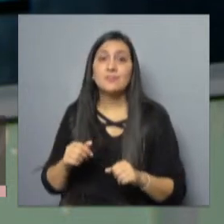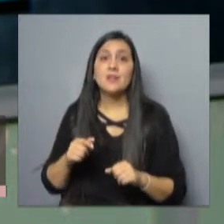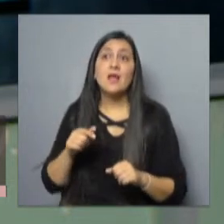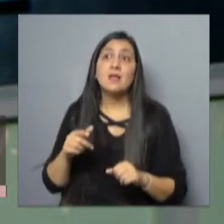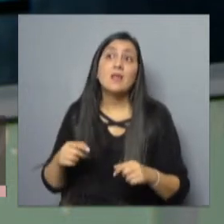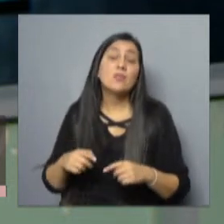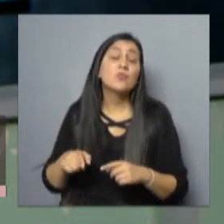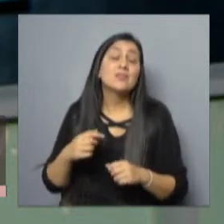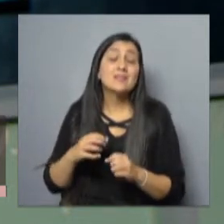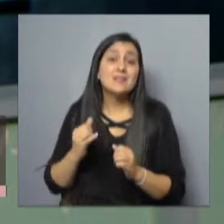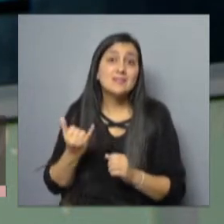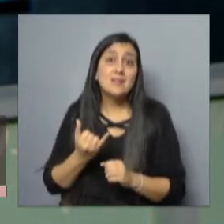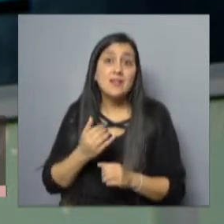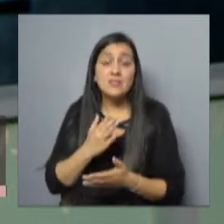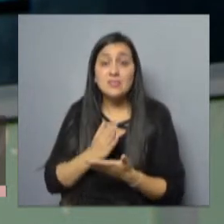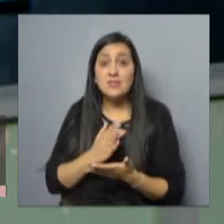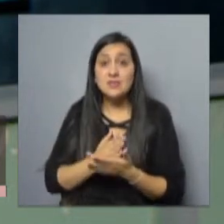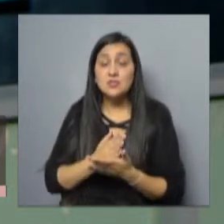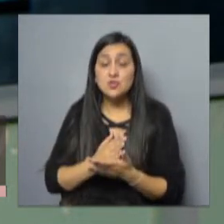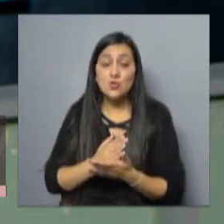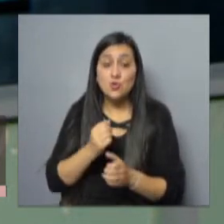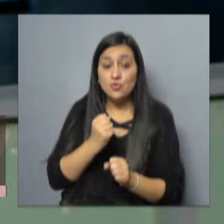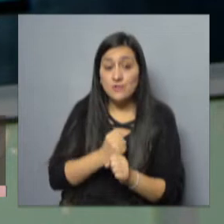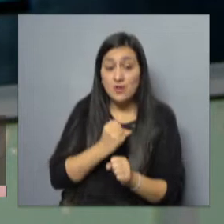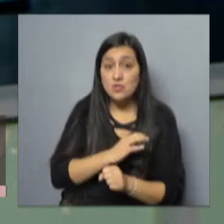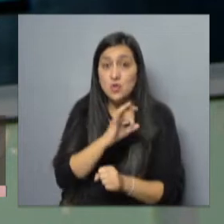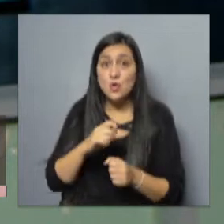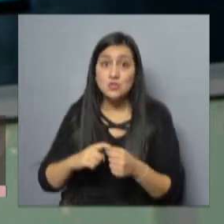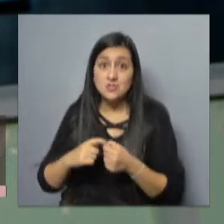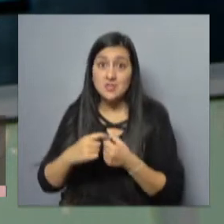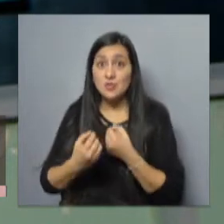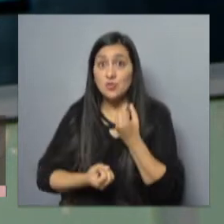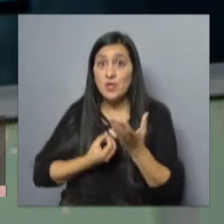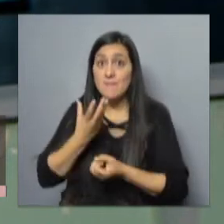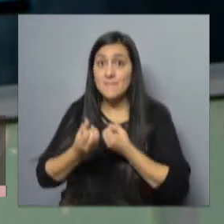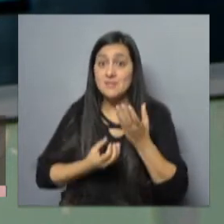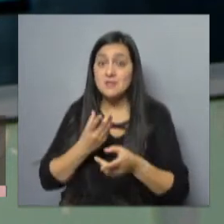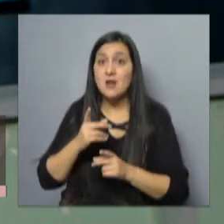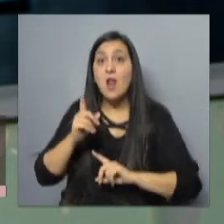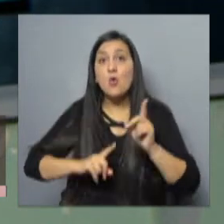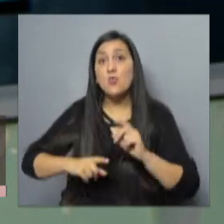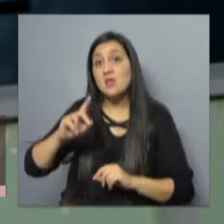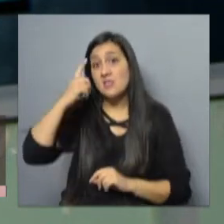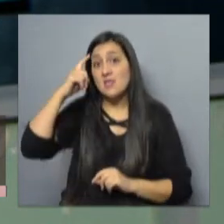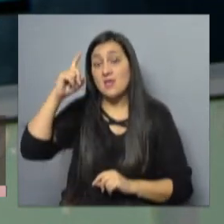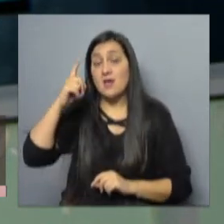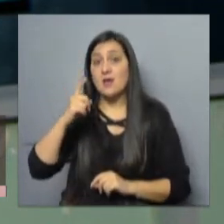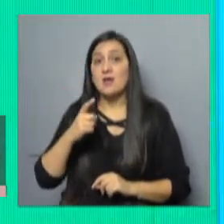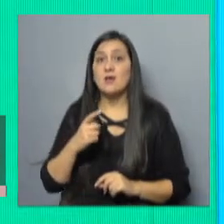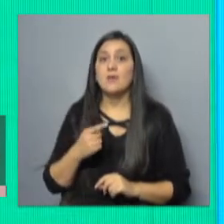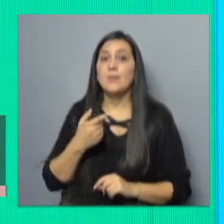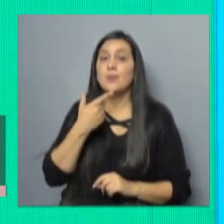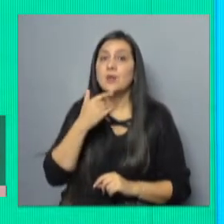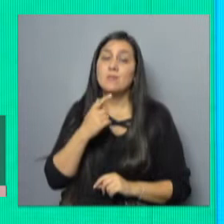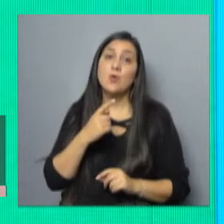derecho de las personas de los trabajadores de los sindicatos de expresar su determinada opción en este caso por el por